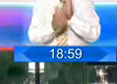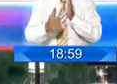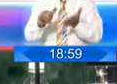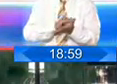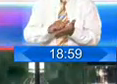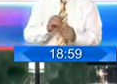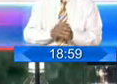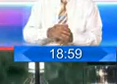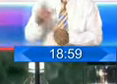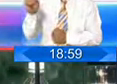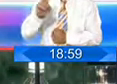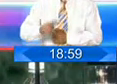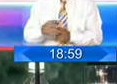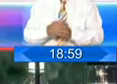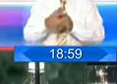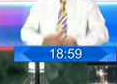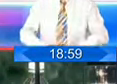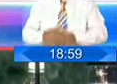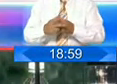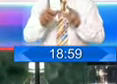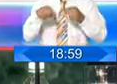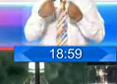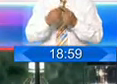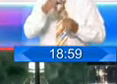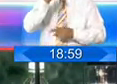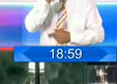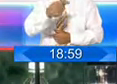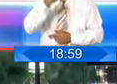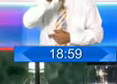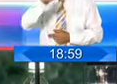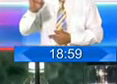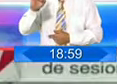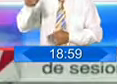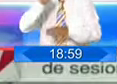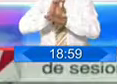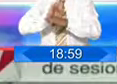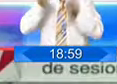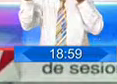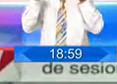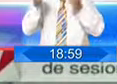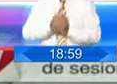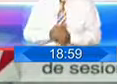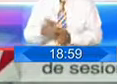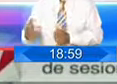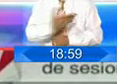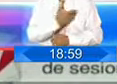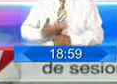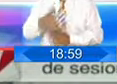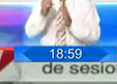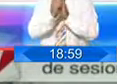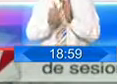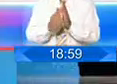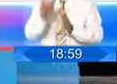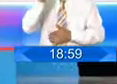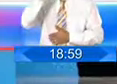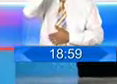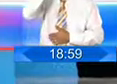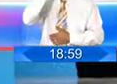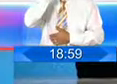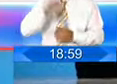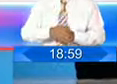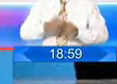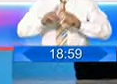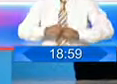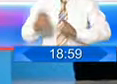inauguró el encuentro del G77 más China, que Ecuador la preside. Se espera que el primer mandatario continúe su agenda este fin de semana con